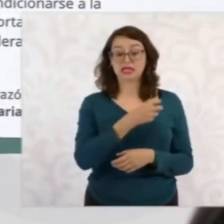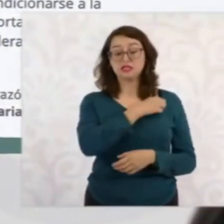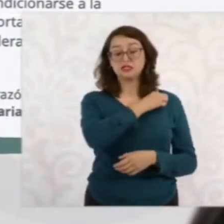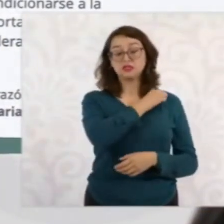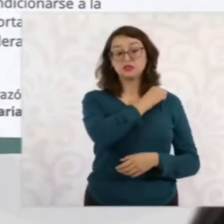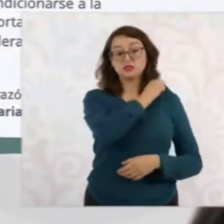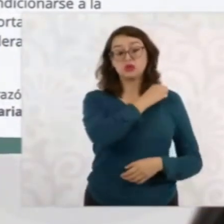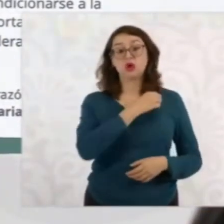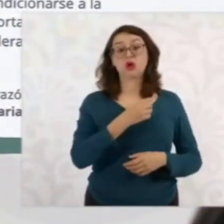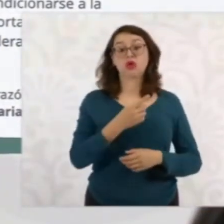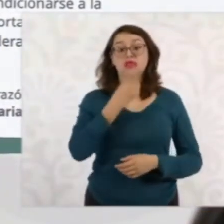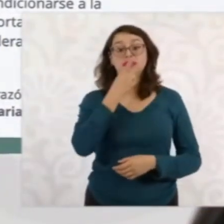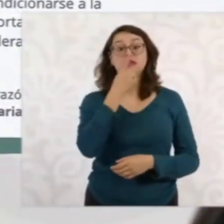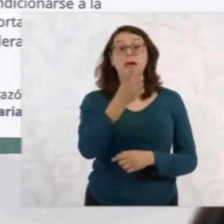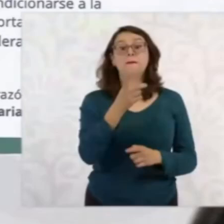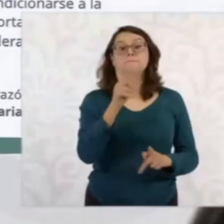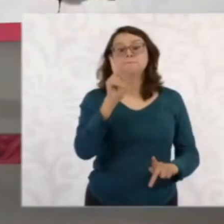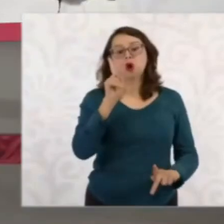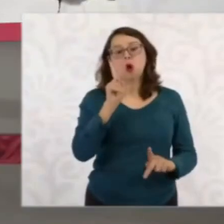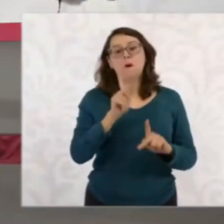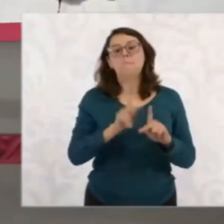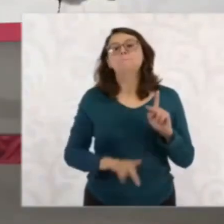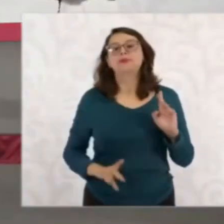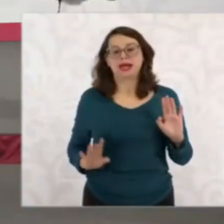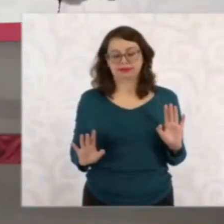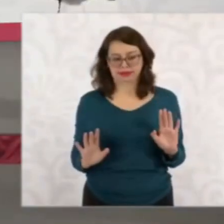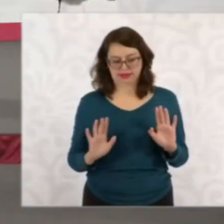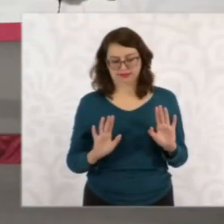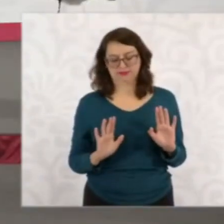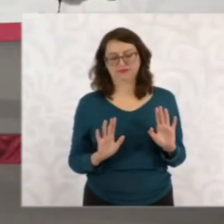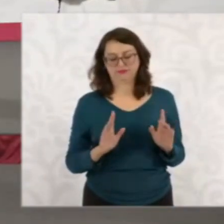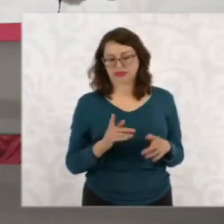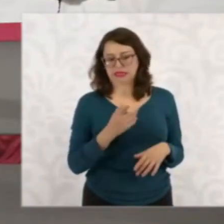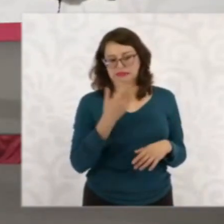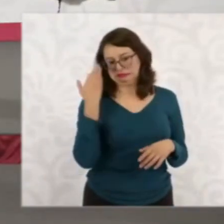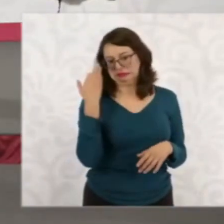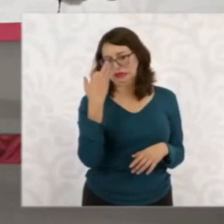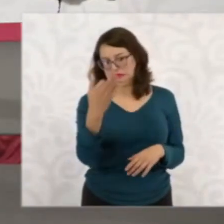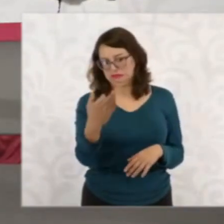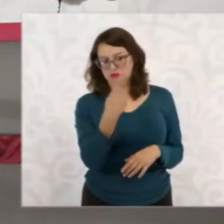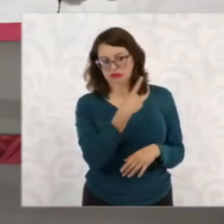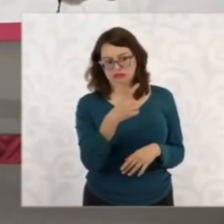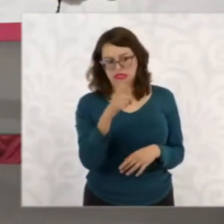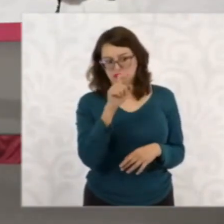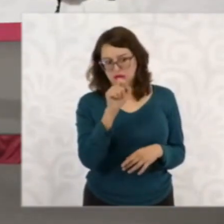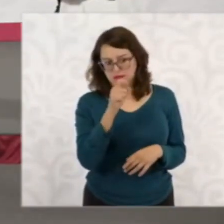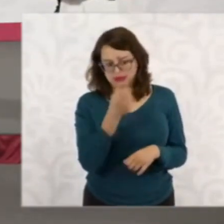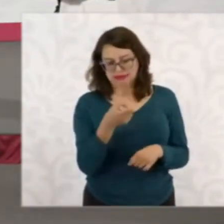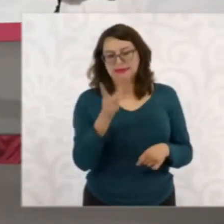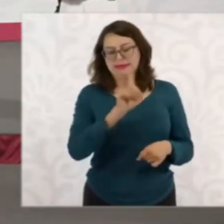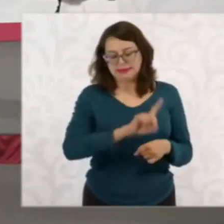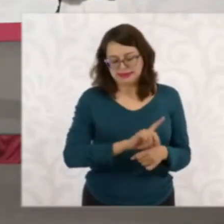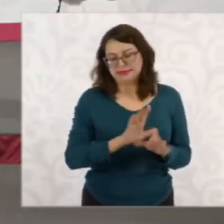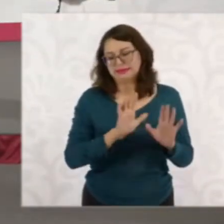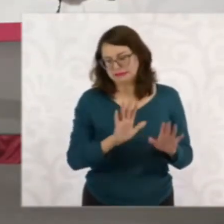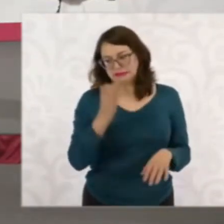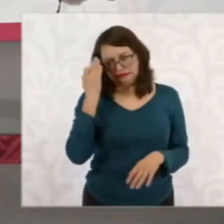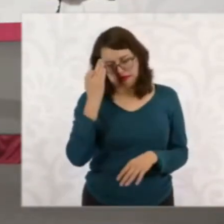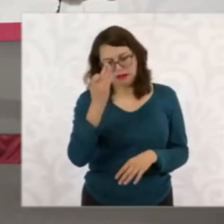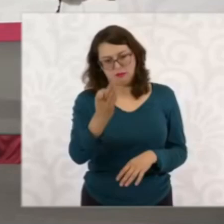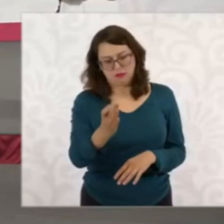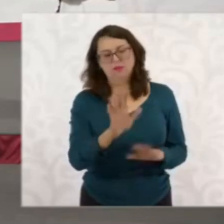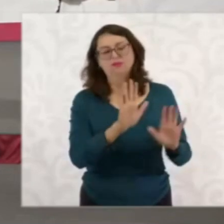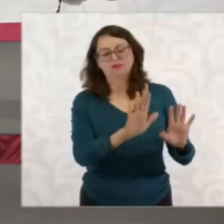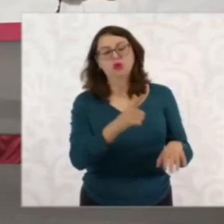inmediato, que ahí entonces dicen, ya no voy a esperar un poquito a que el Estado o el municipio reaccione, sino